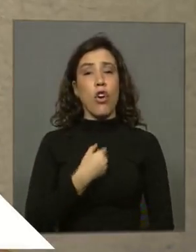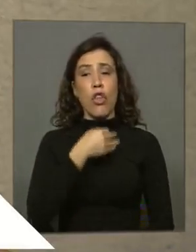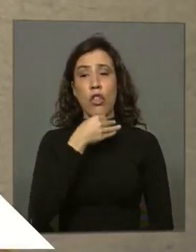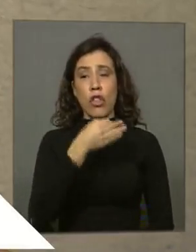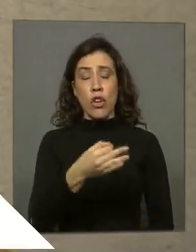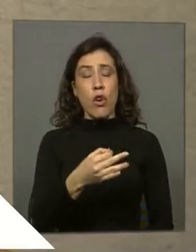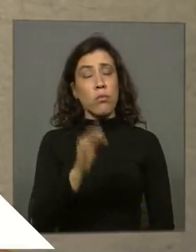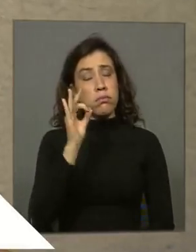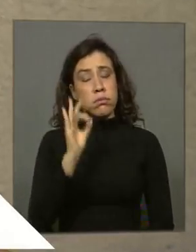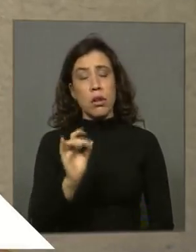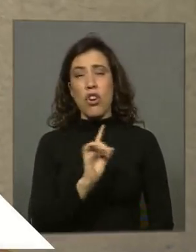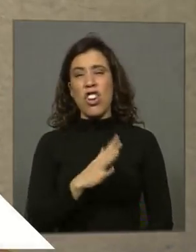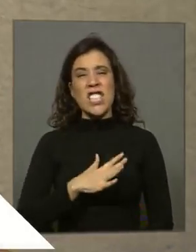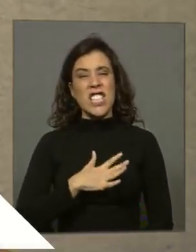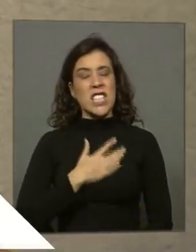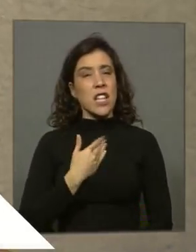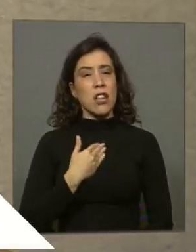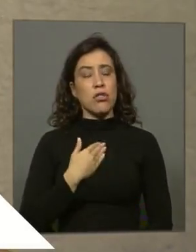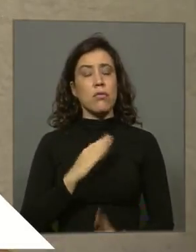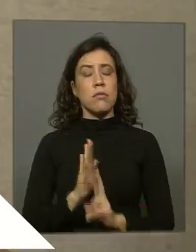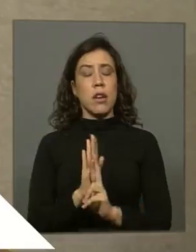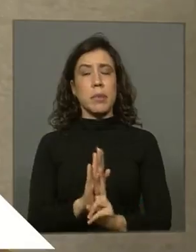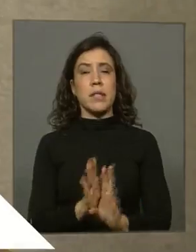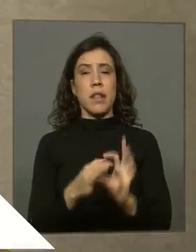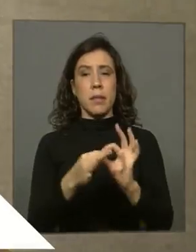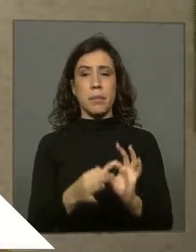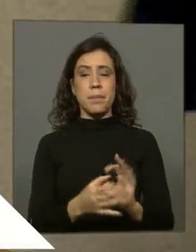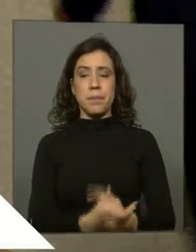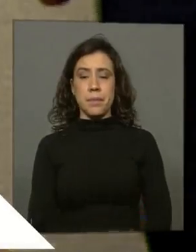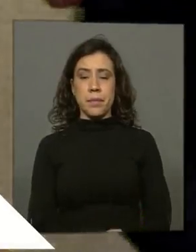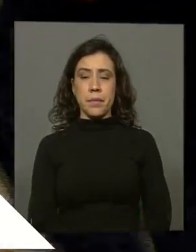fraternalmente no me siento para nada identificado muchas gracias